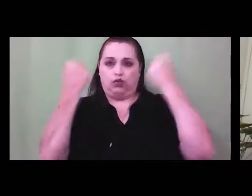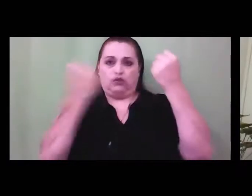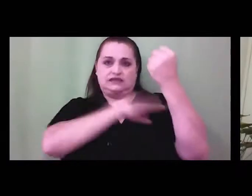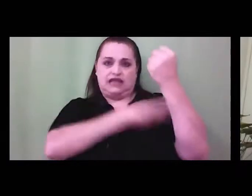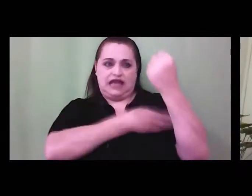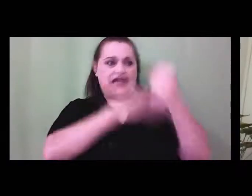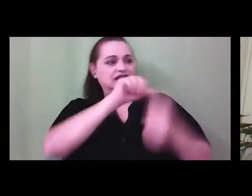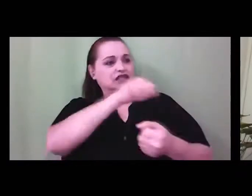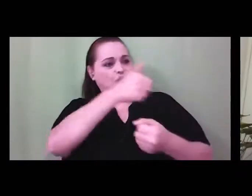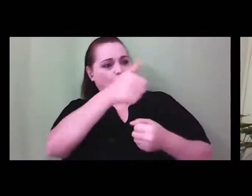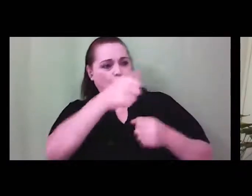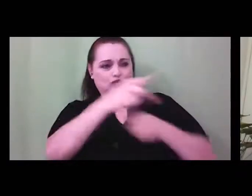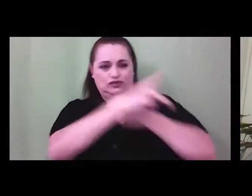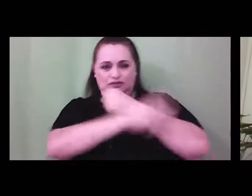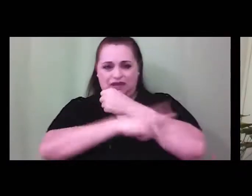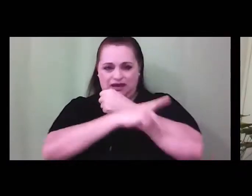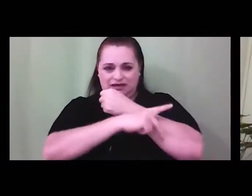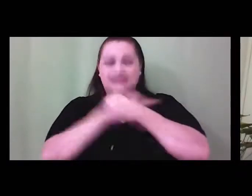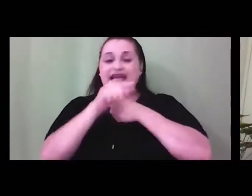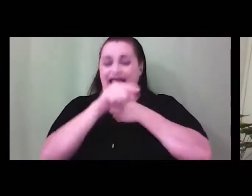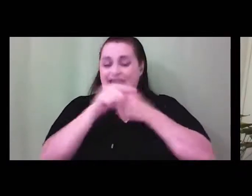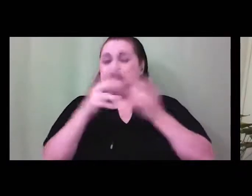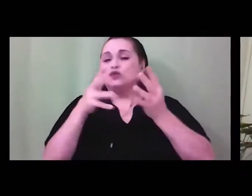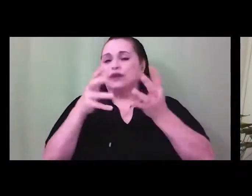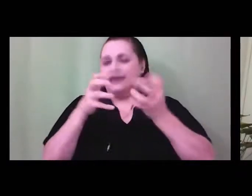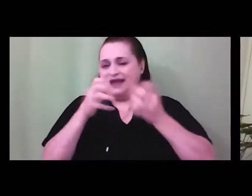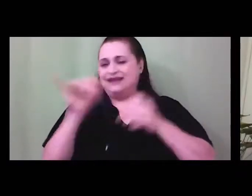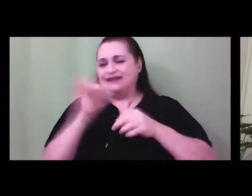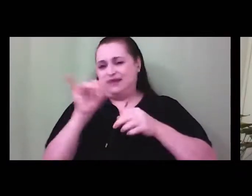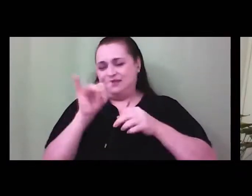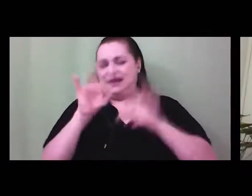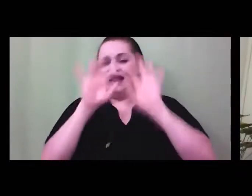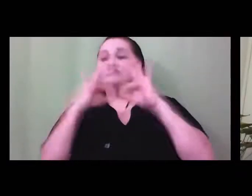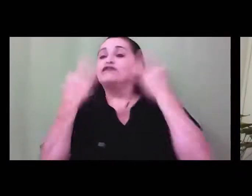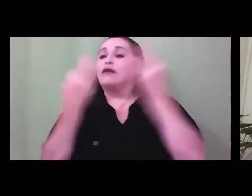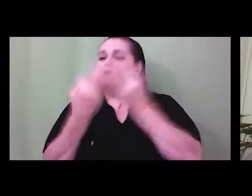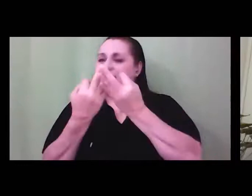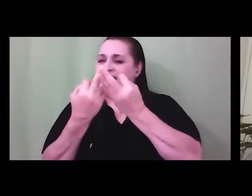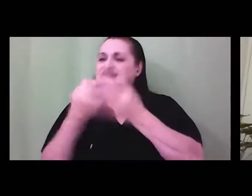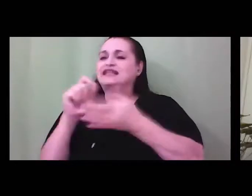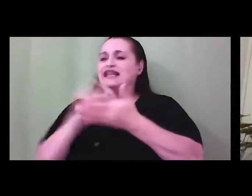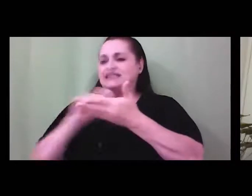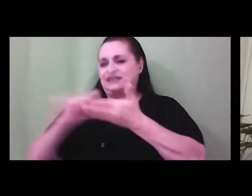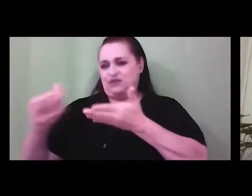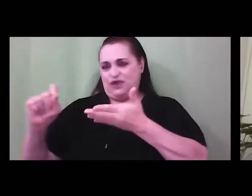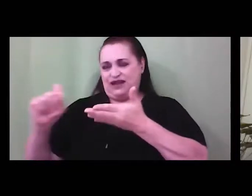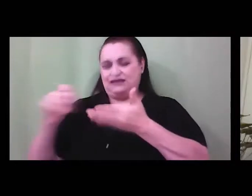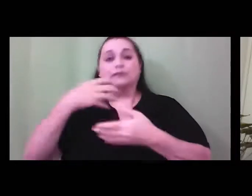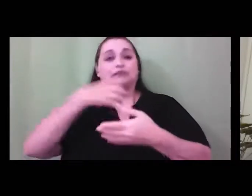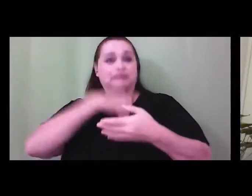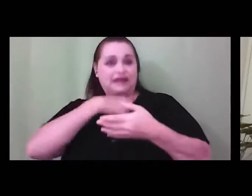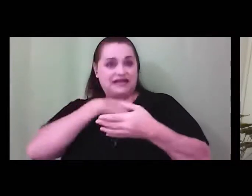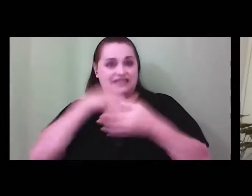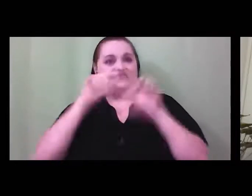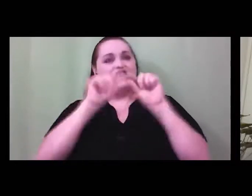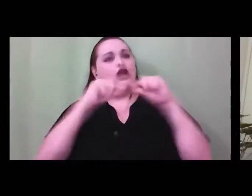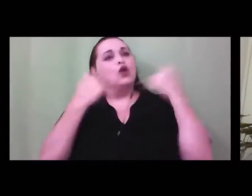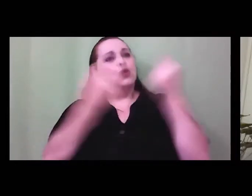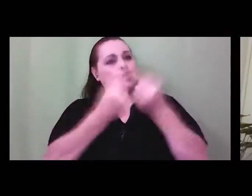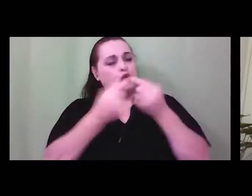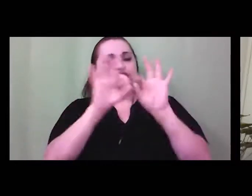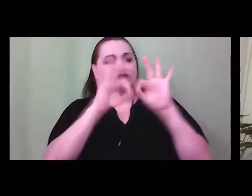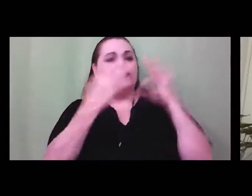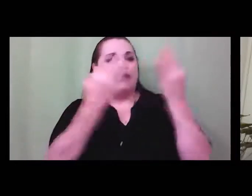otros. Esto también quieren las familias en las escuelas, pertenecer al grupo de familias de los centros